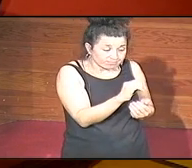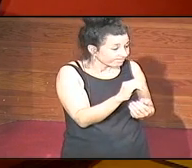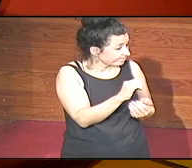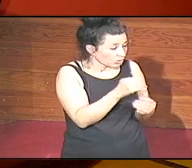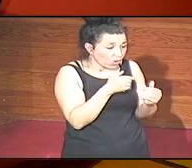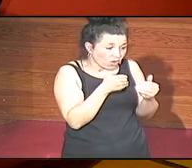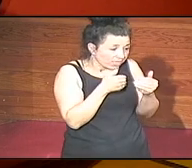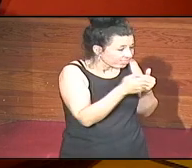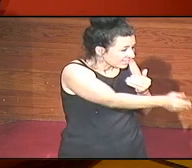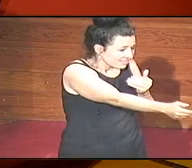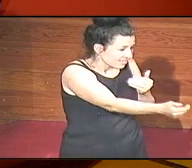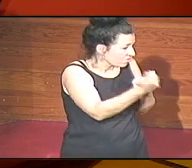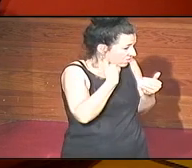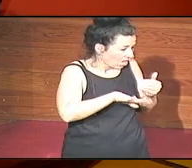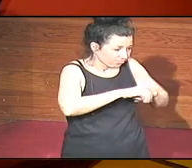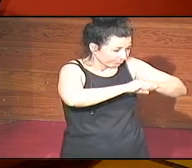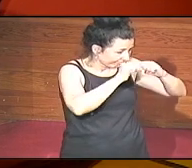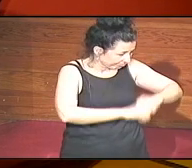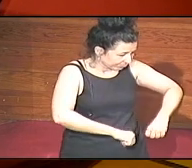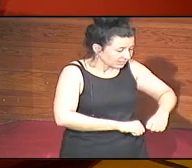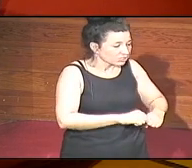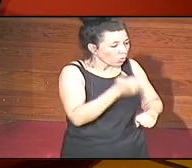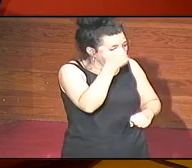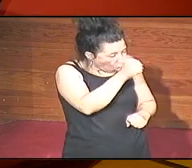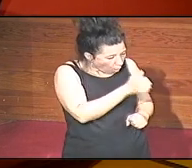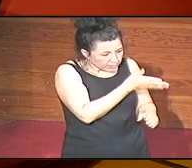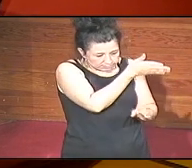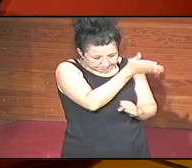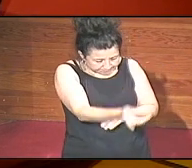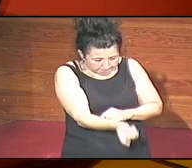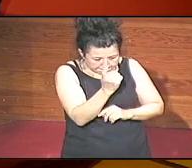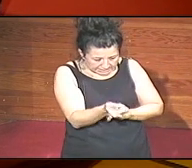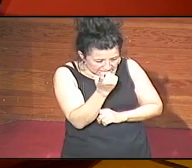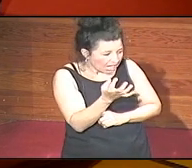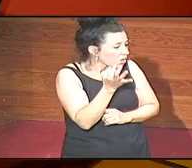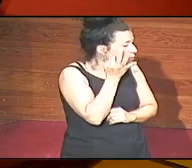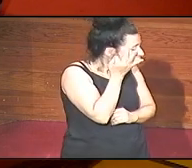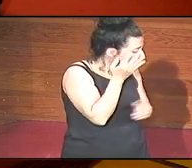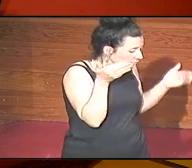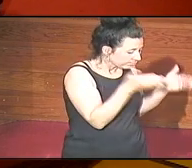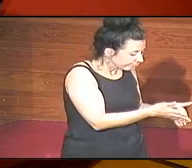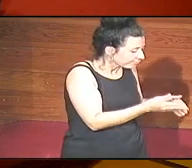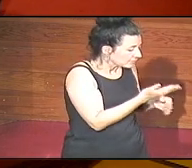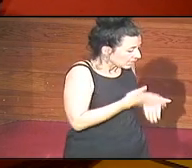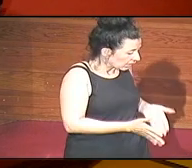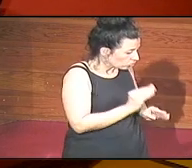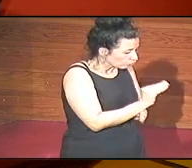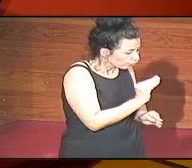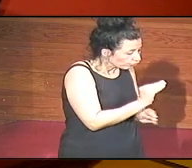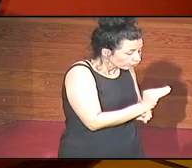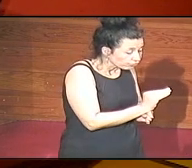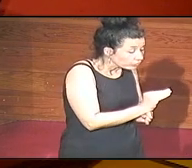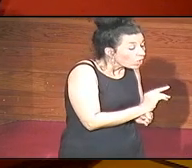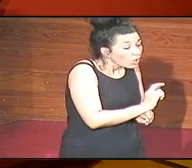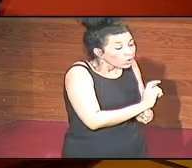hombres se dedican a pescar y las mujeres se dedican a cuidar a los hijos en casa y la otra alternativa es el